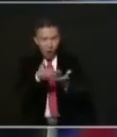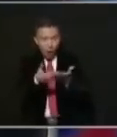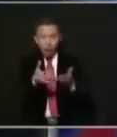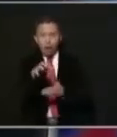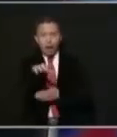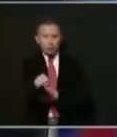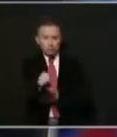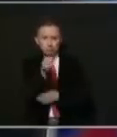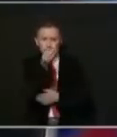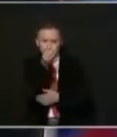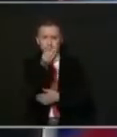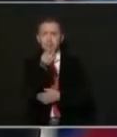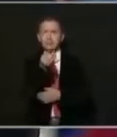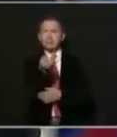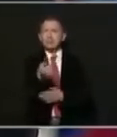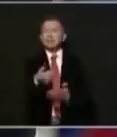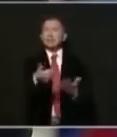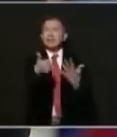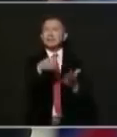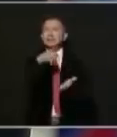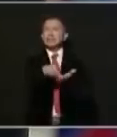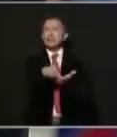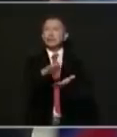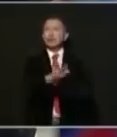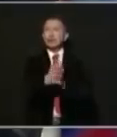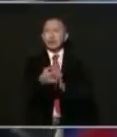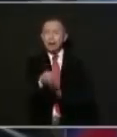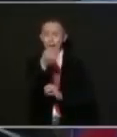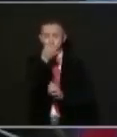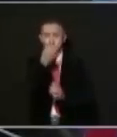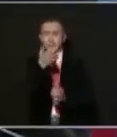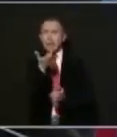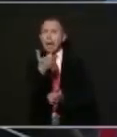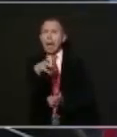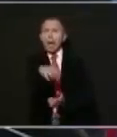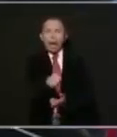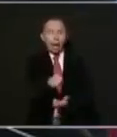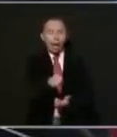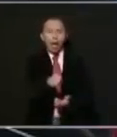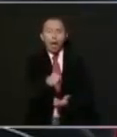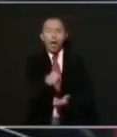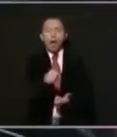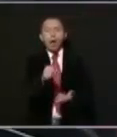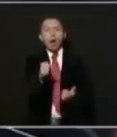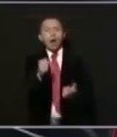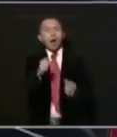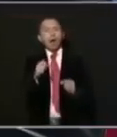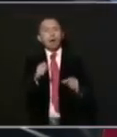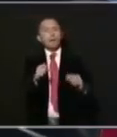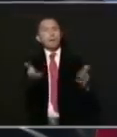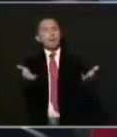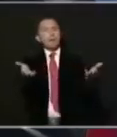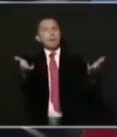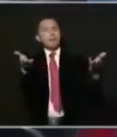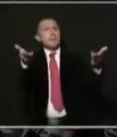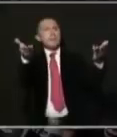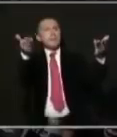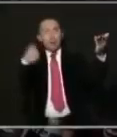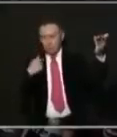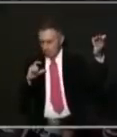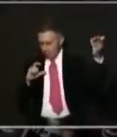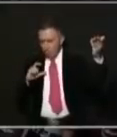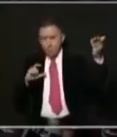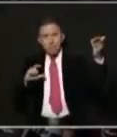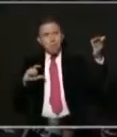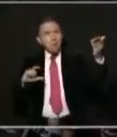tortilla. De ese tamaño ha sido la pérdida del poder adquisitivo del salario.